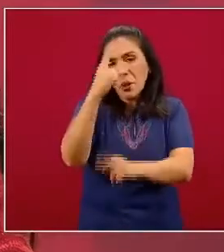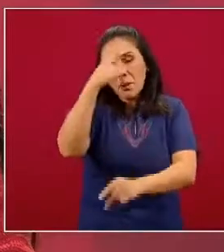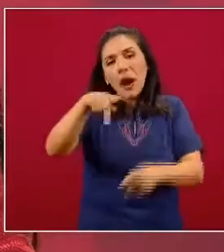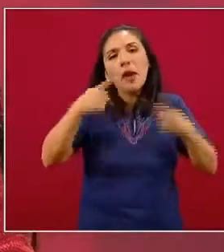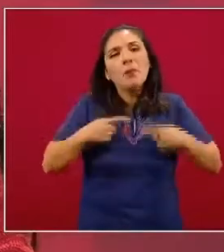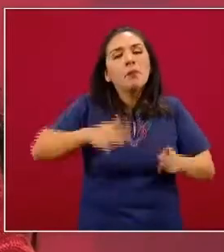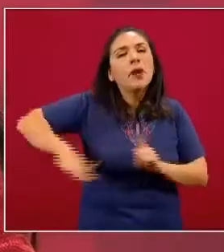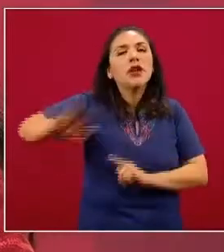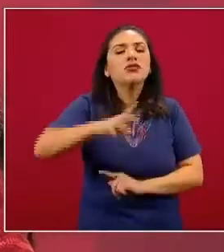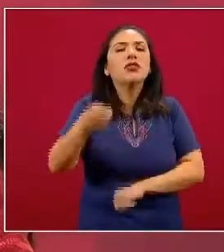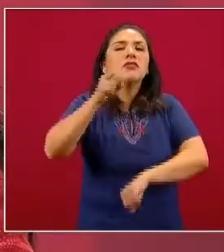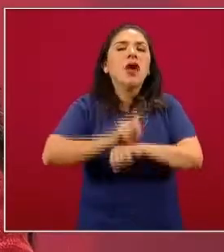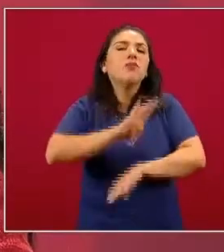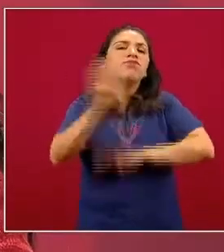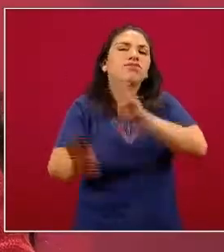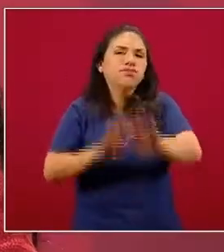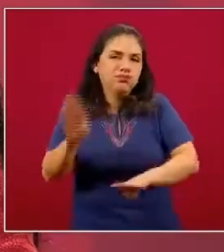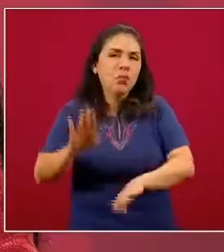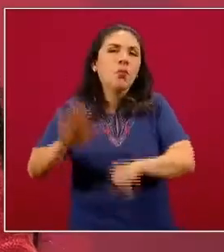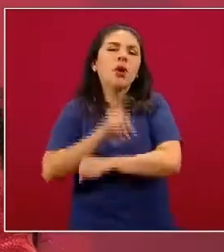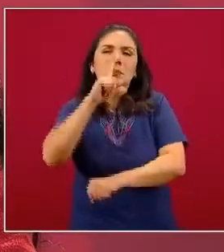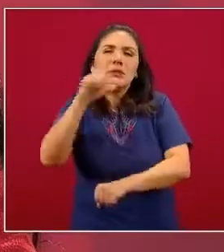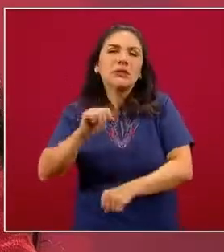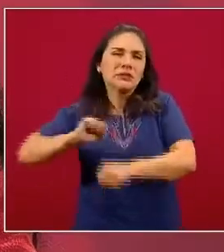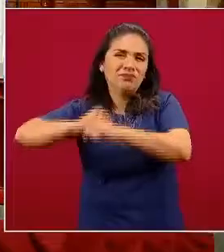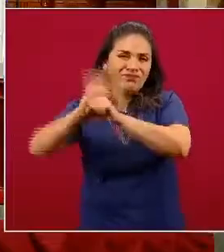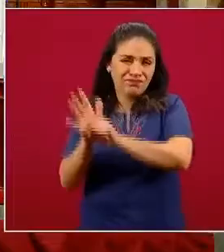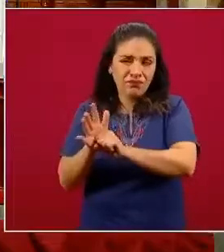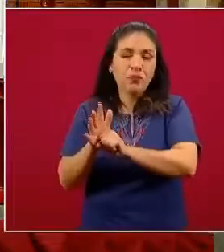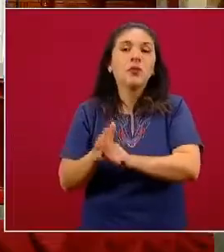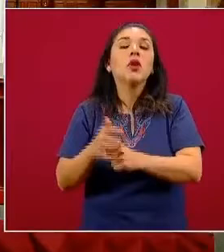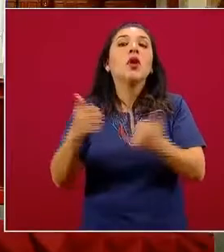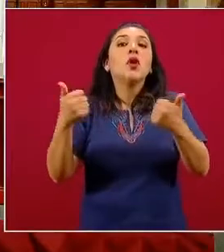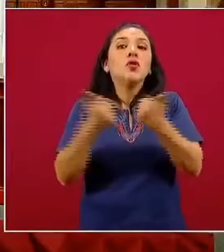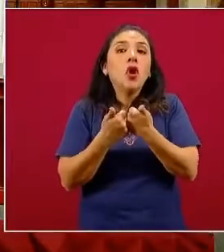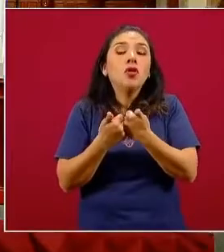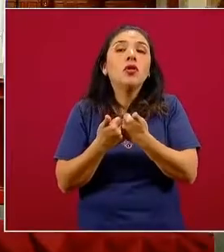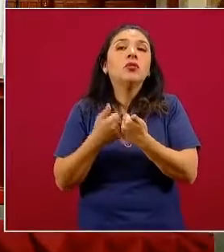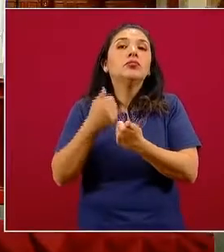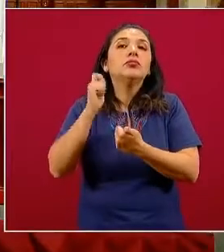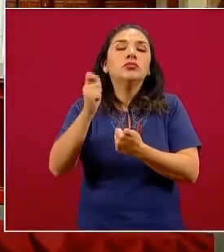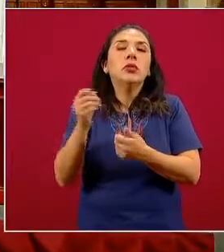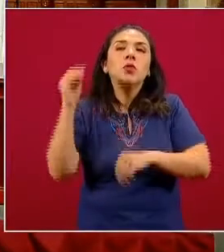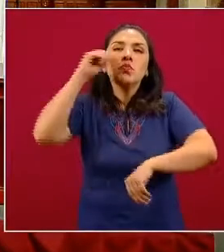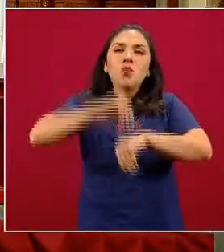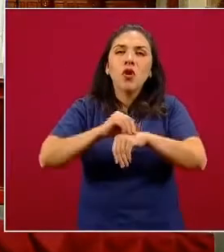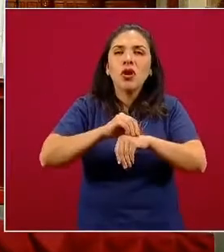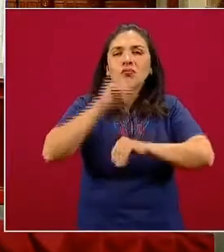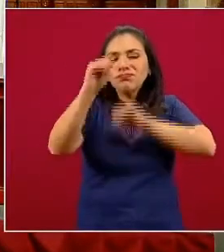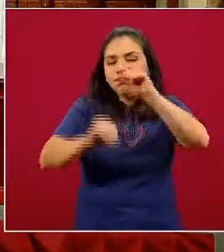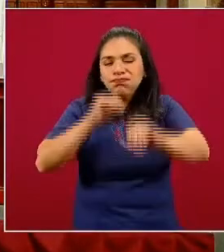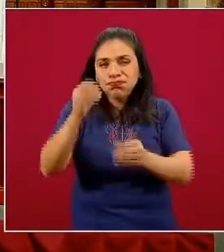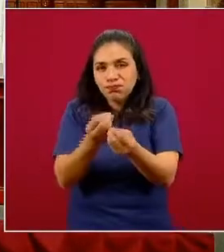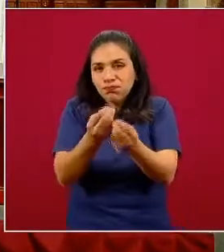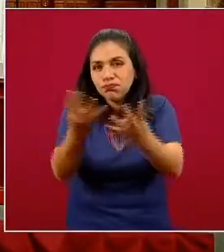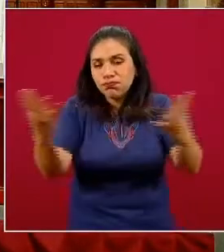han perdido la vida por la pandemia, concentrando una ofrenda que se